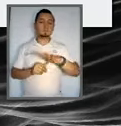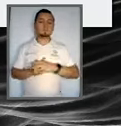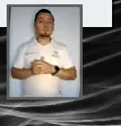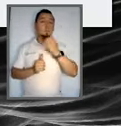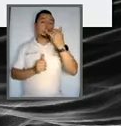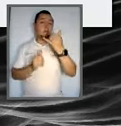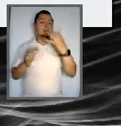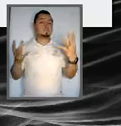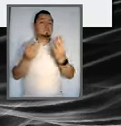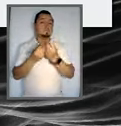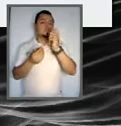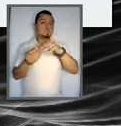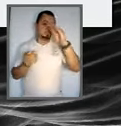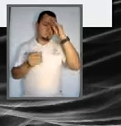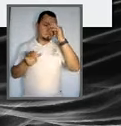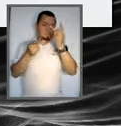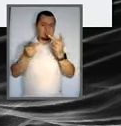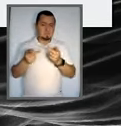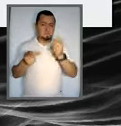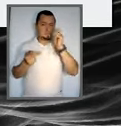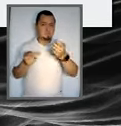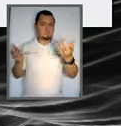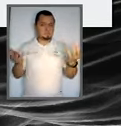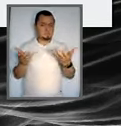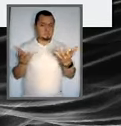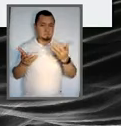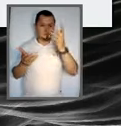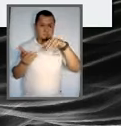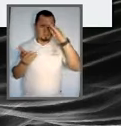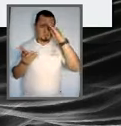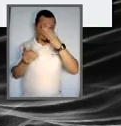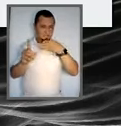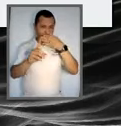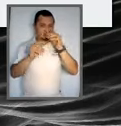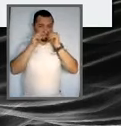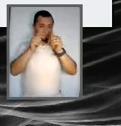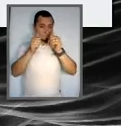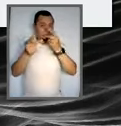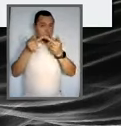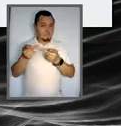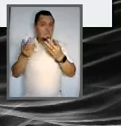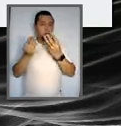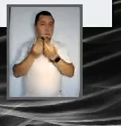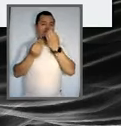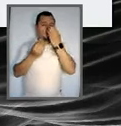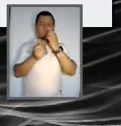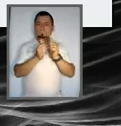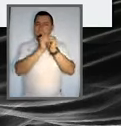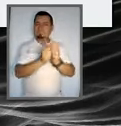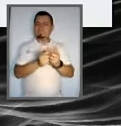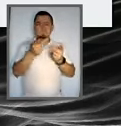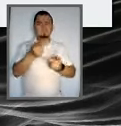Y en concreto, lo que está por venir en esta etapa de contingencia hacia el cierre del ciclo escolar en casa tiene que